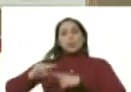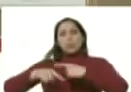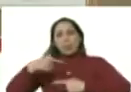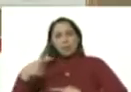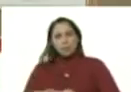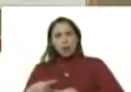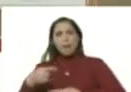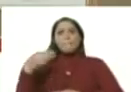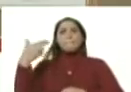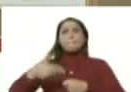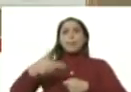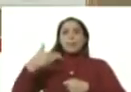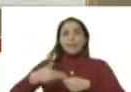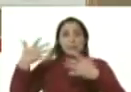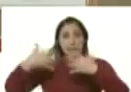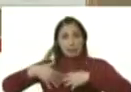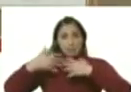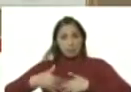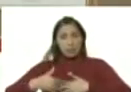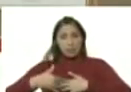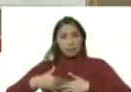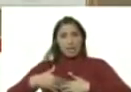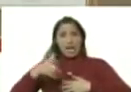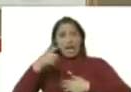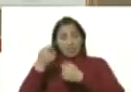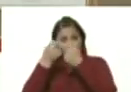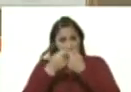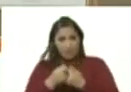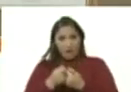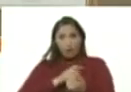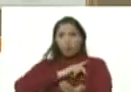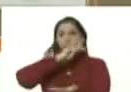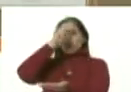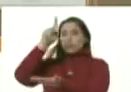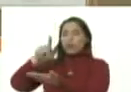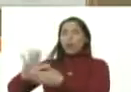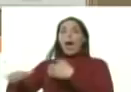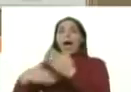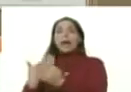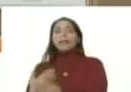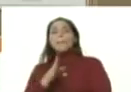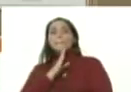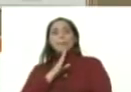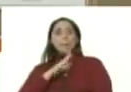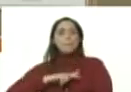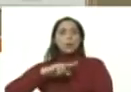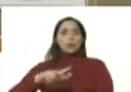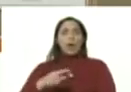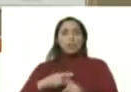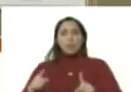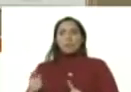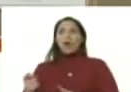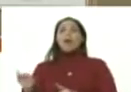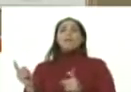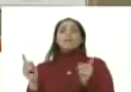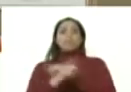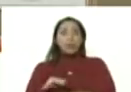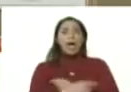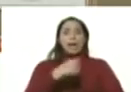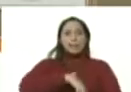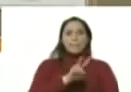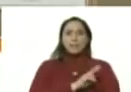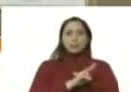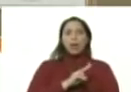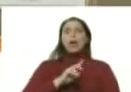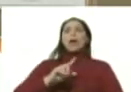PDVSA, y ese dinero llegó hasta el banco en Portugal y fue devuelto. Y luego tratamos de hacerlo vía otro